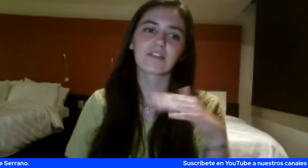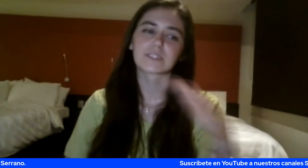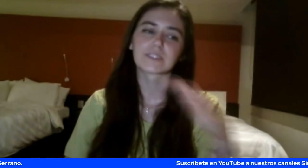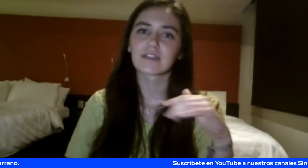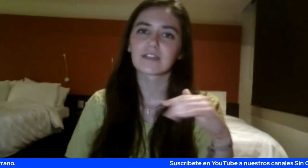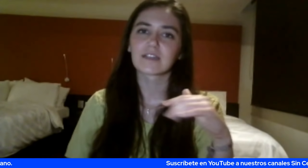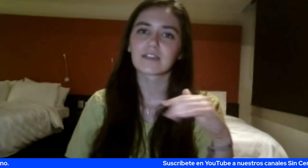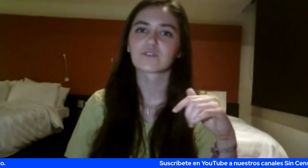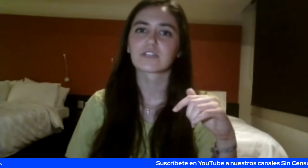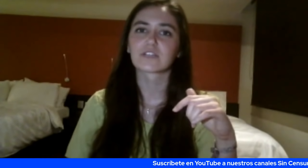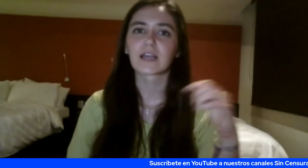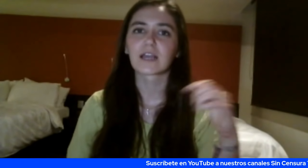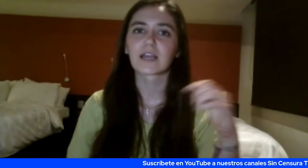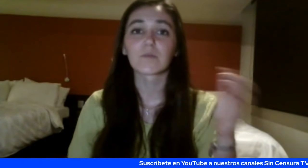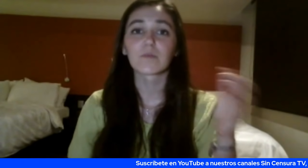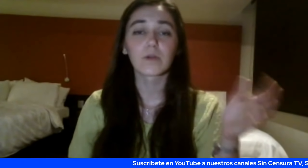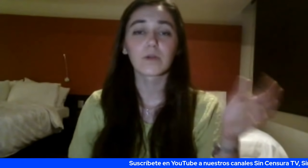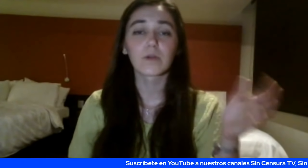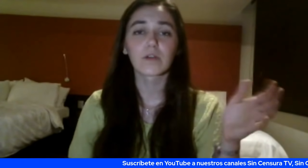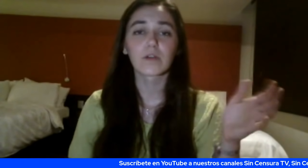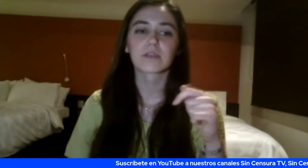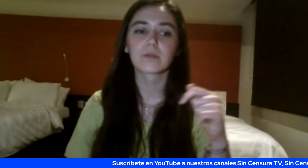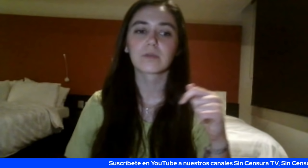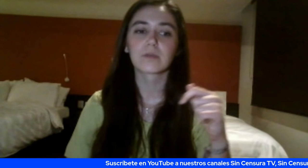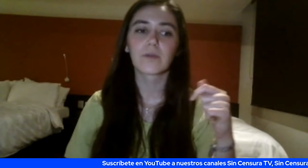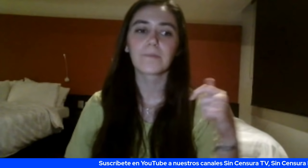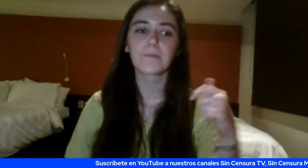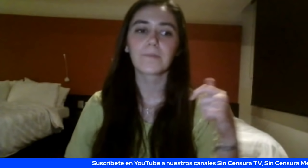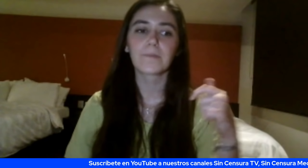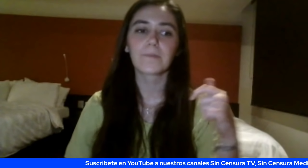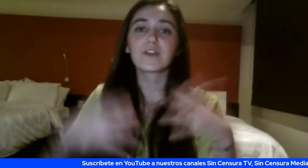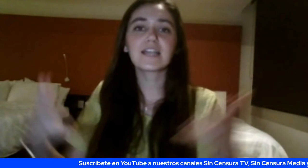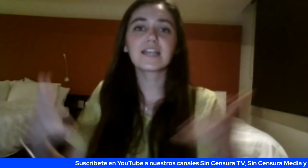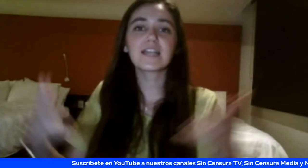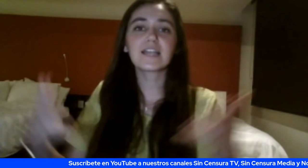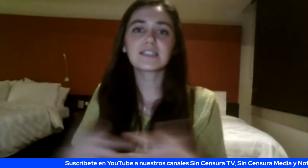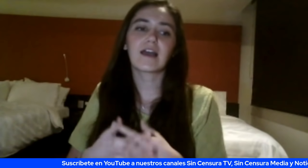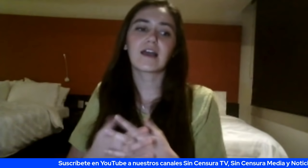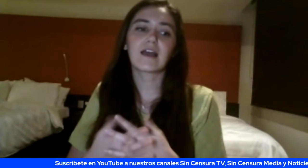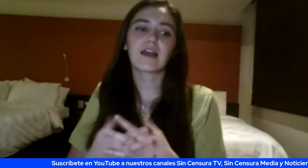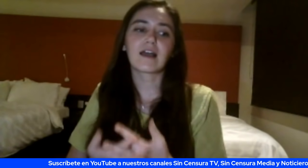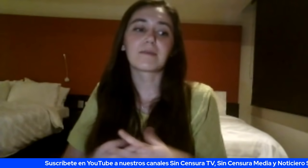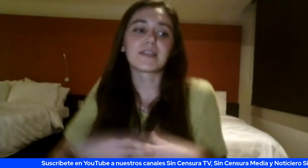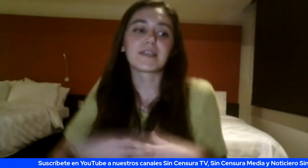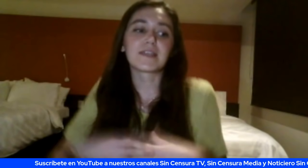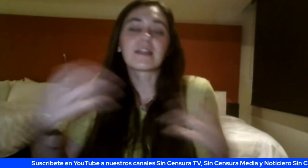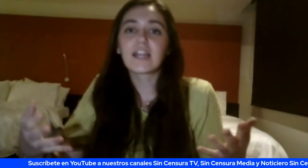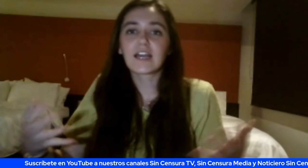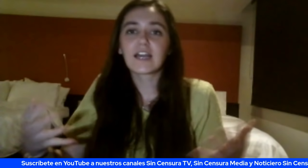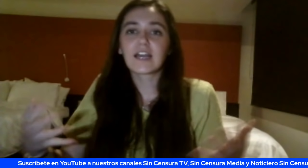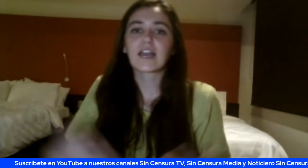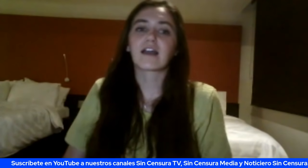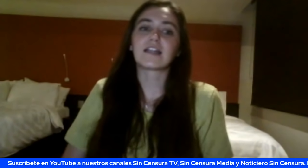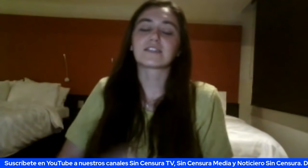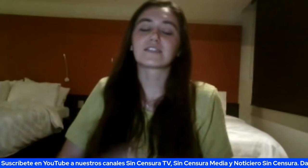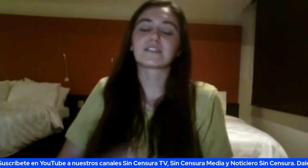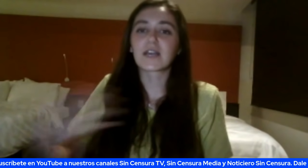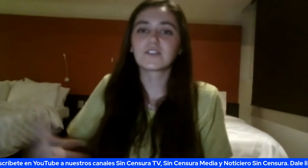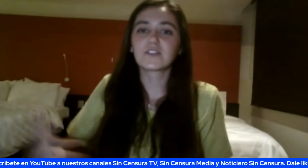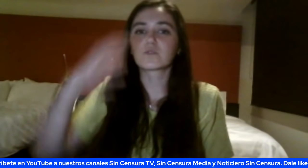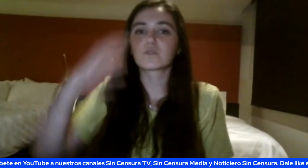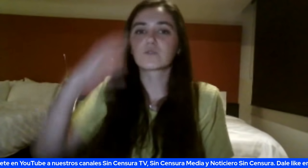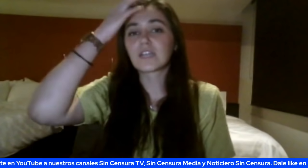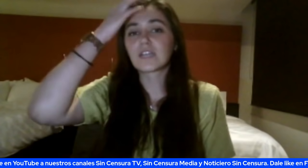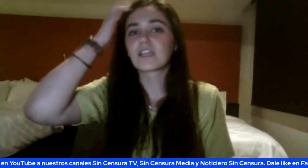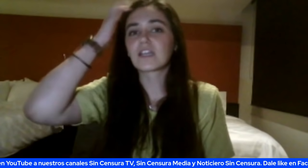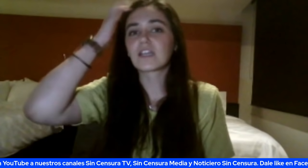hoy, pues, se siguen esforzando para que haya muy poco debate público. Pero es gracias a la mañanera y a el espacio de